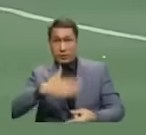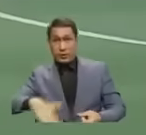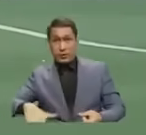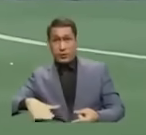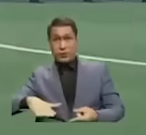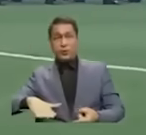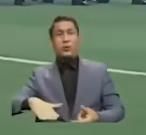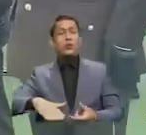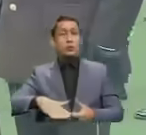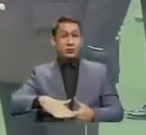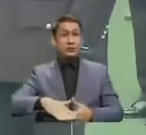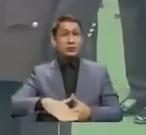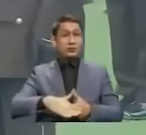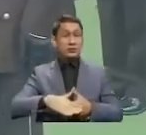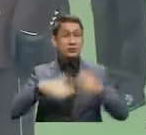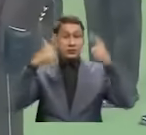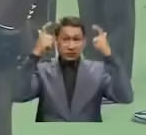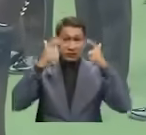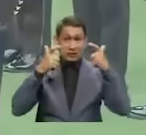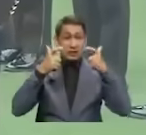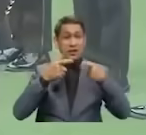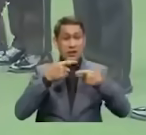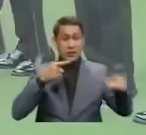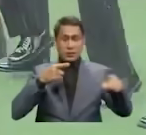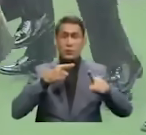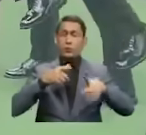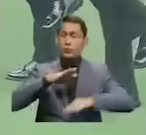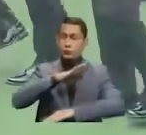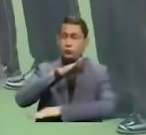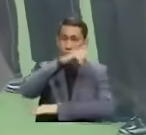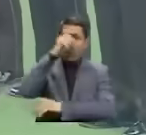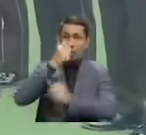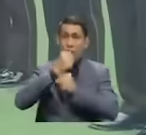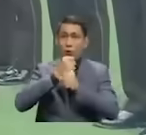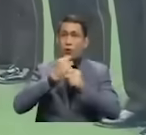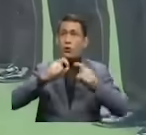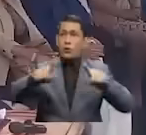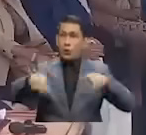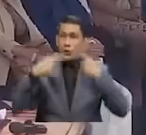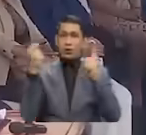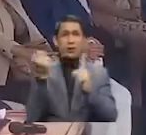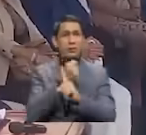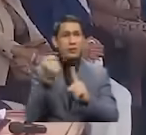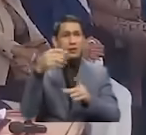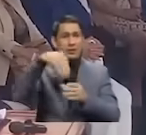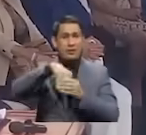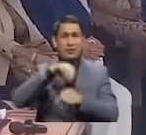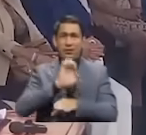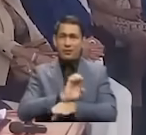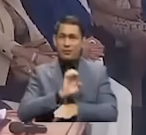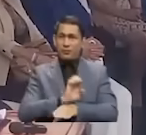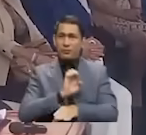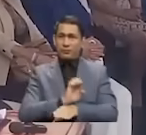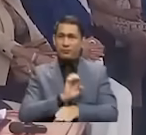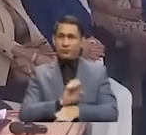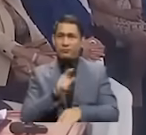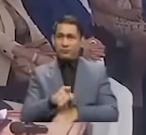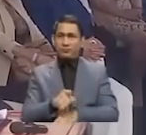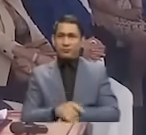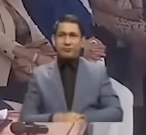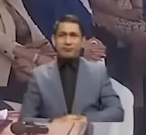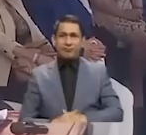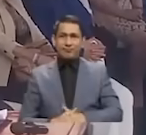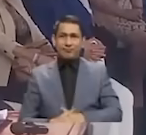los uniformados será fortalecer la lucha contra la inseguridad. Hoy empiezan a servir con valor, disciplina y